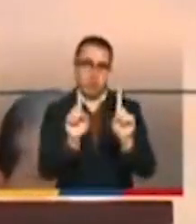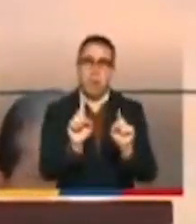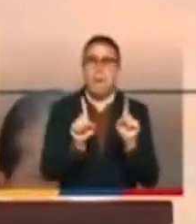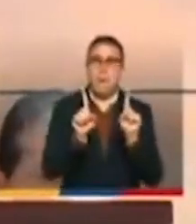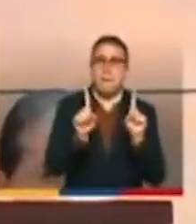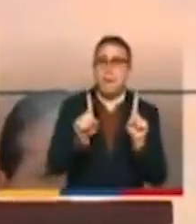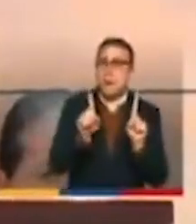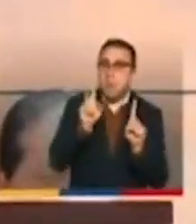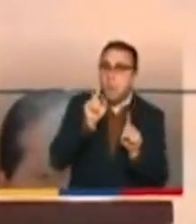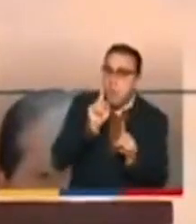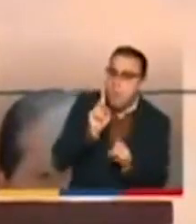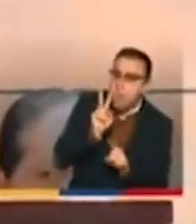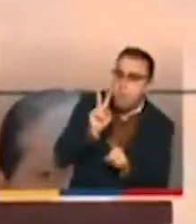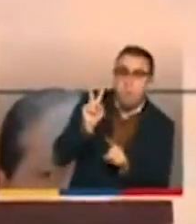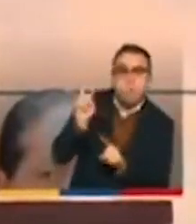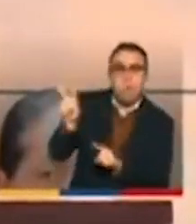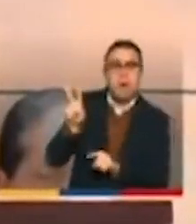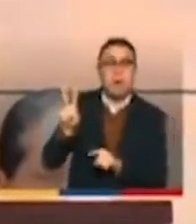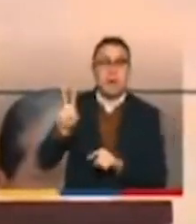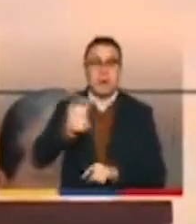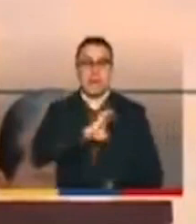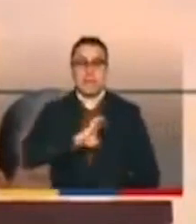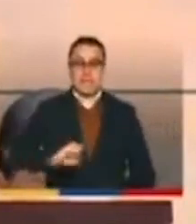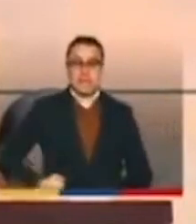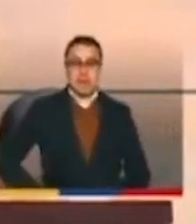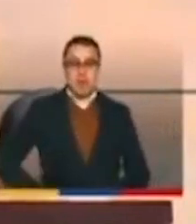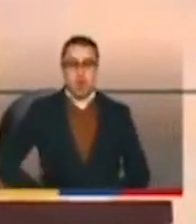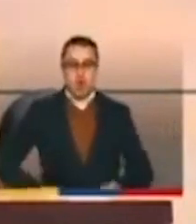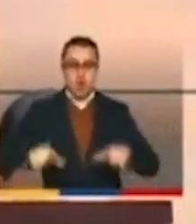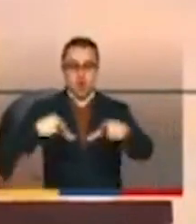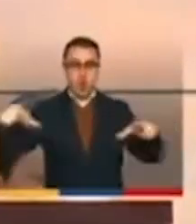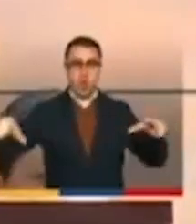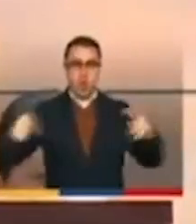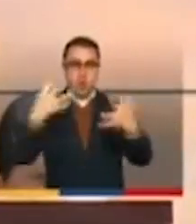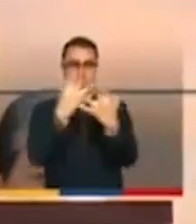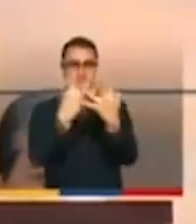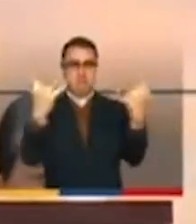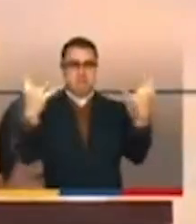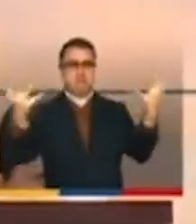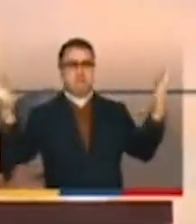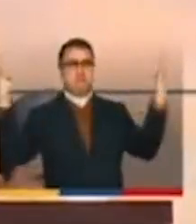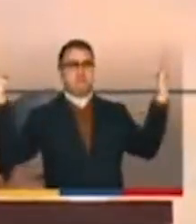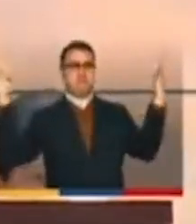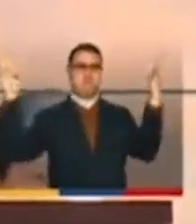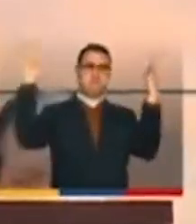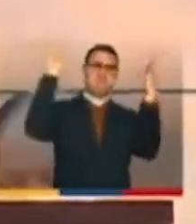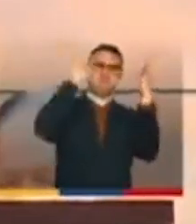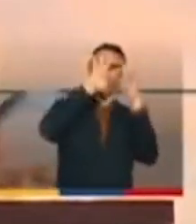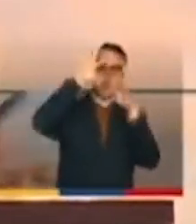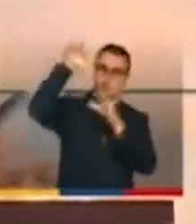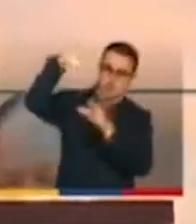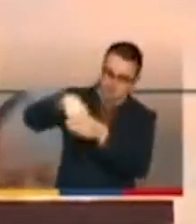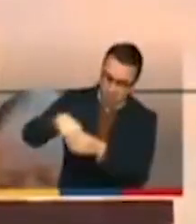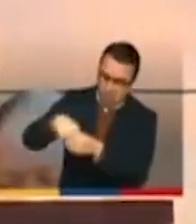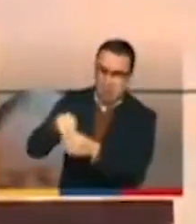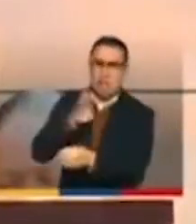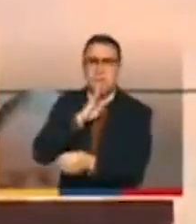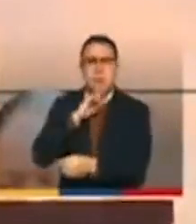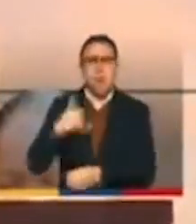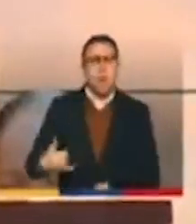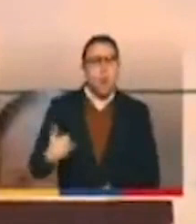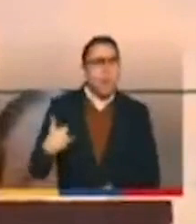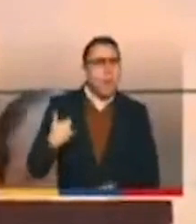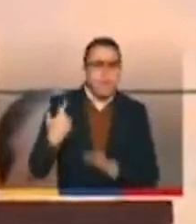del campo de concentración de El Salvador, lleno de jóvenes, miles y miles